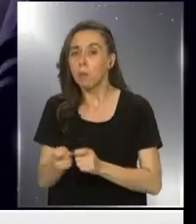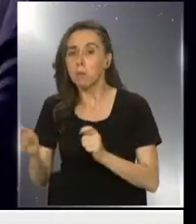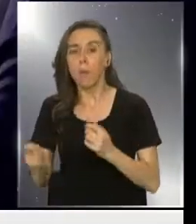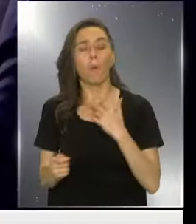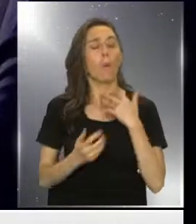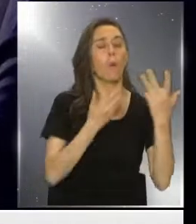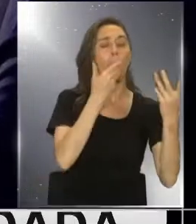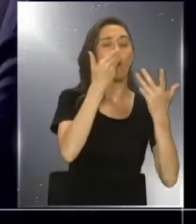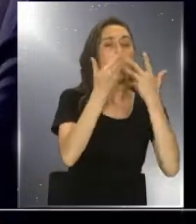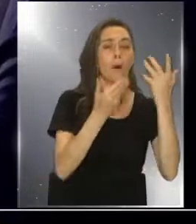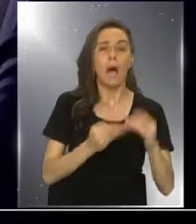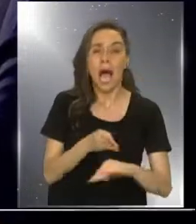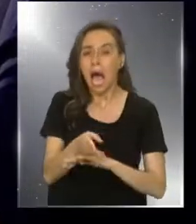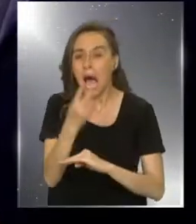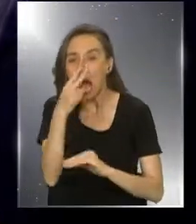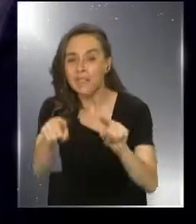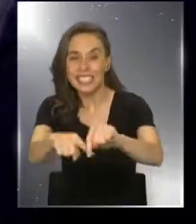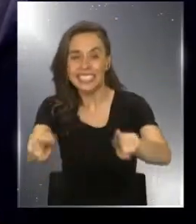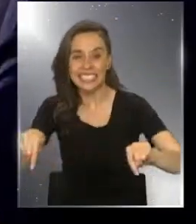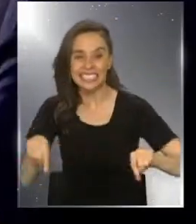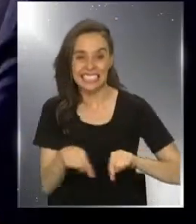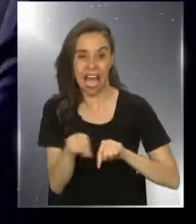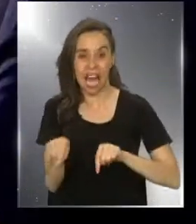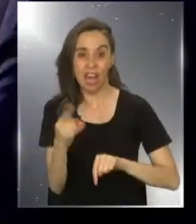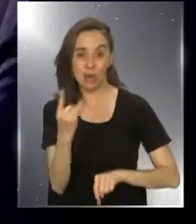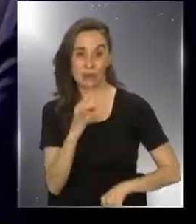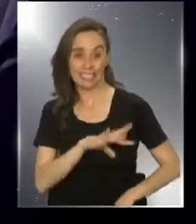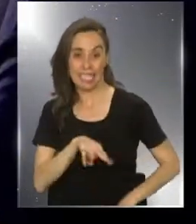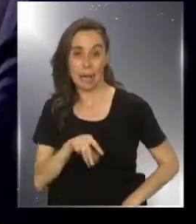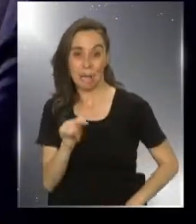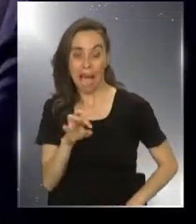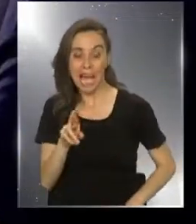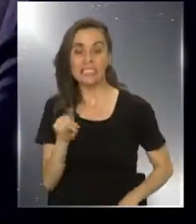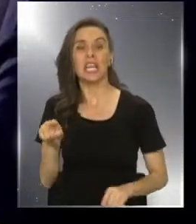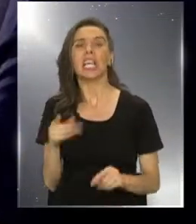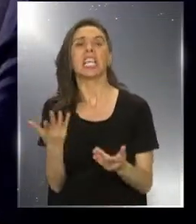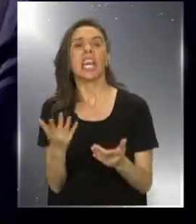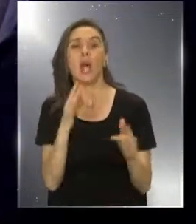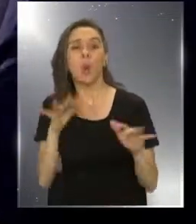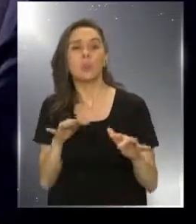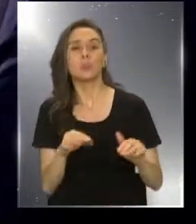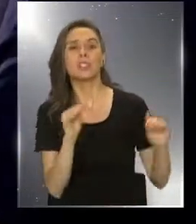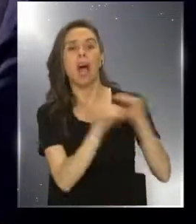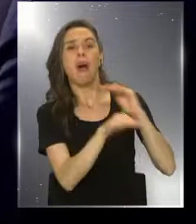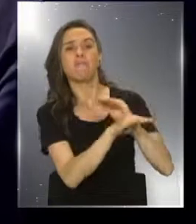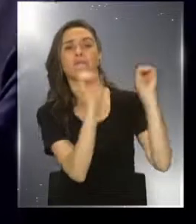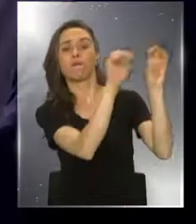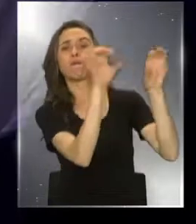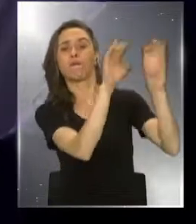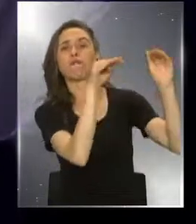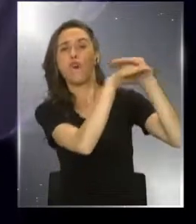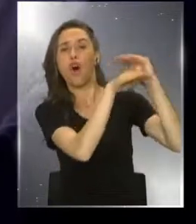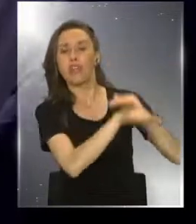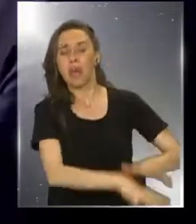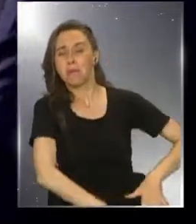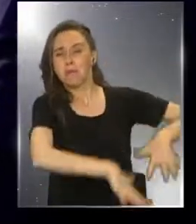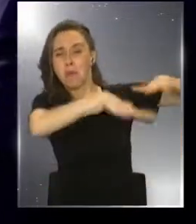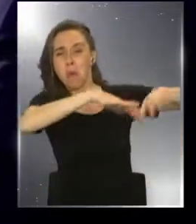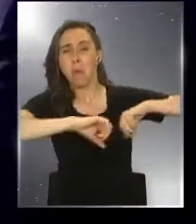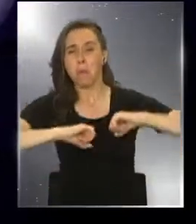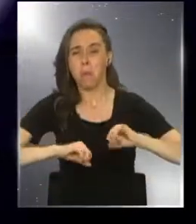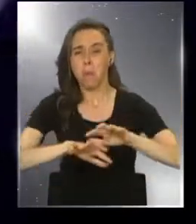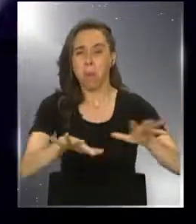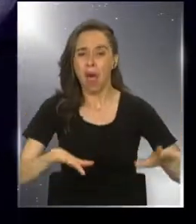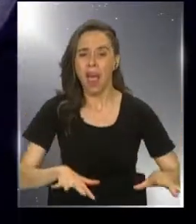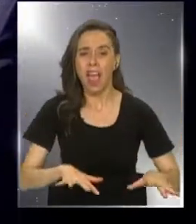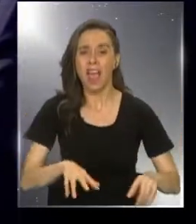Lo fuimos a visitar y bueno, en ese momento lo usaban de bodega, había lleno de cosas, de muebles,